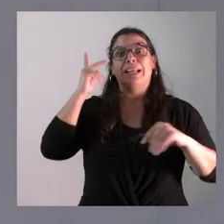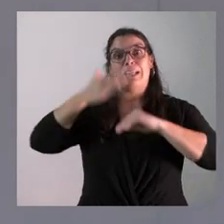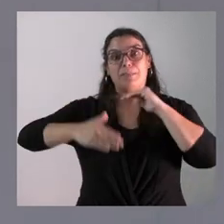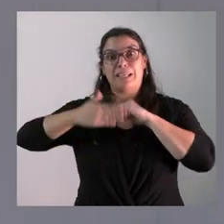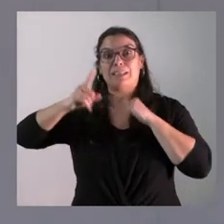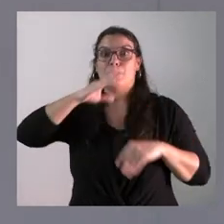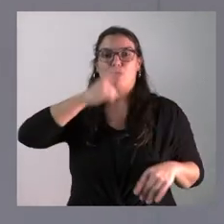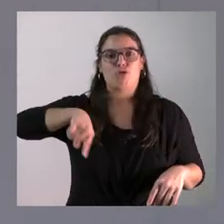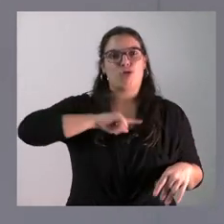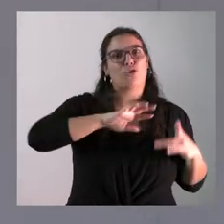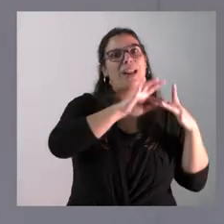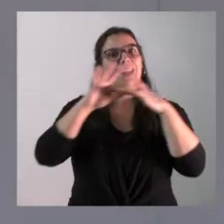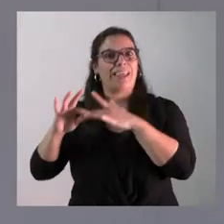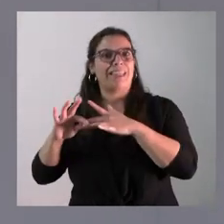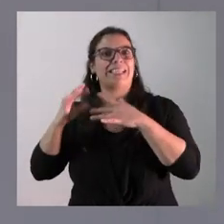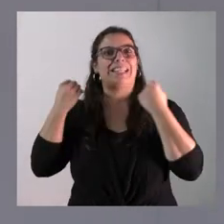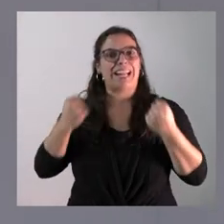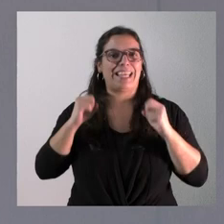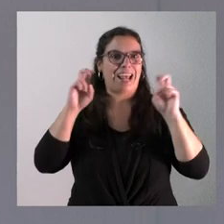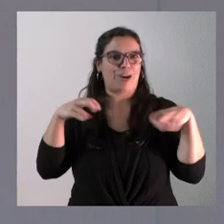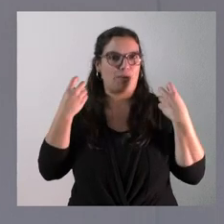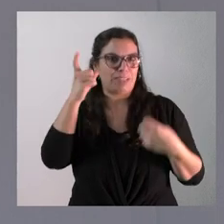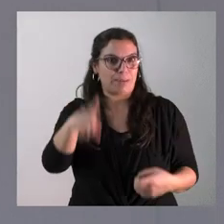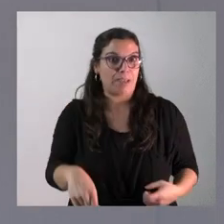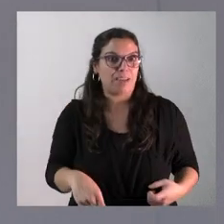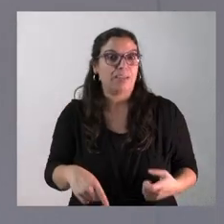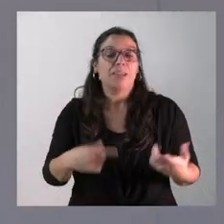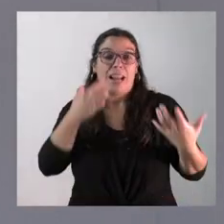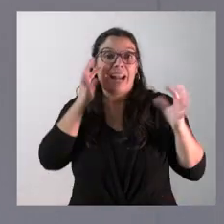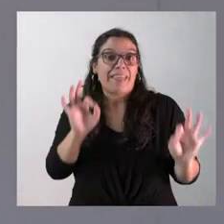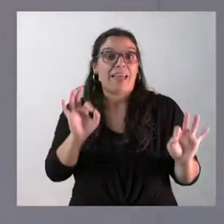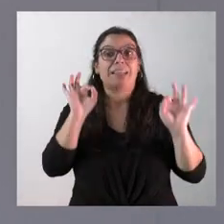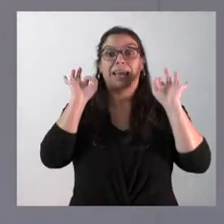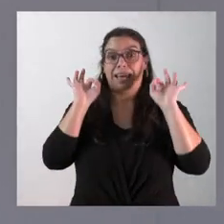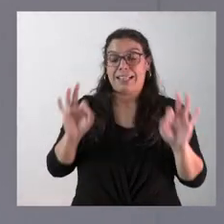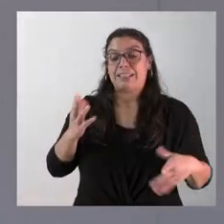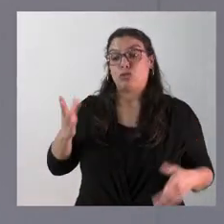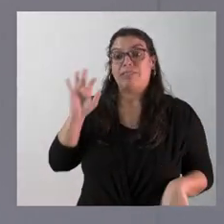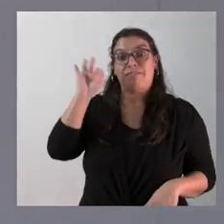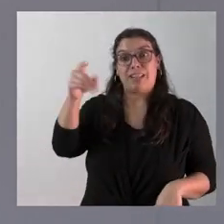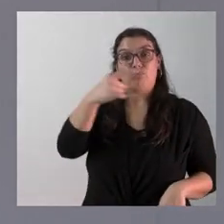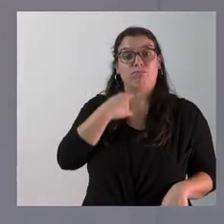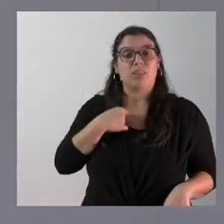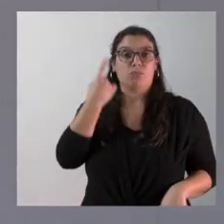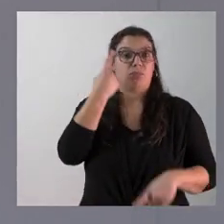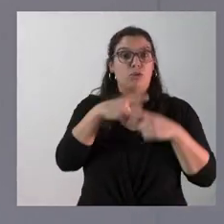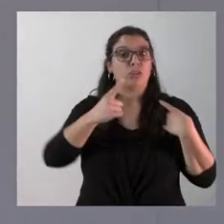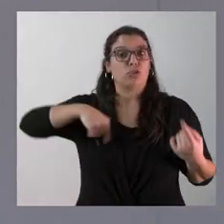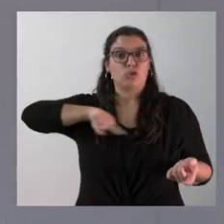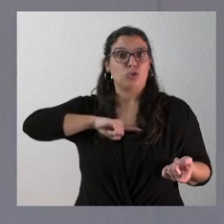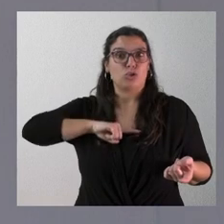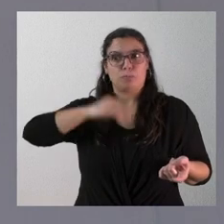del liderazgo que tiene nuestra comunidad Autónoma en materia de energía renovables y esta es la realidad y por eso es cierto que usted señala una cosa que nosotros